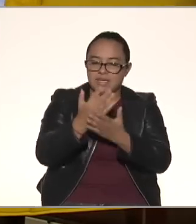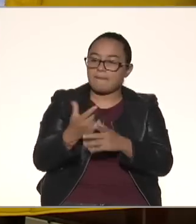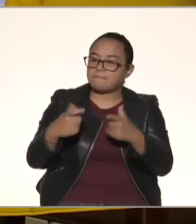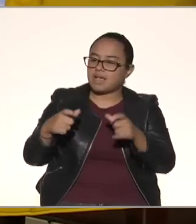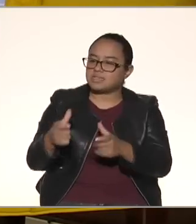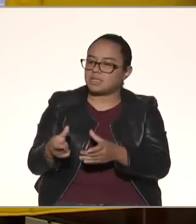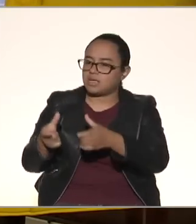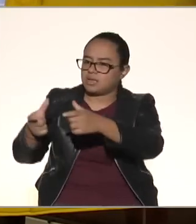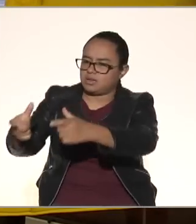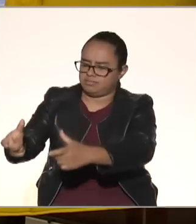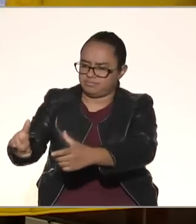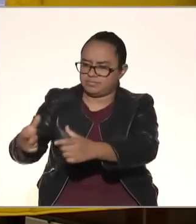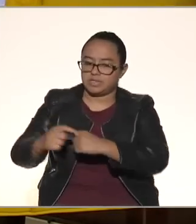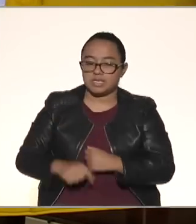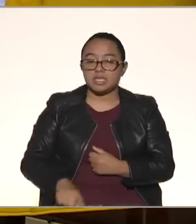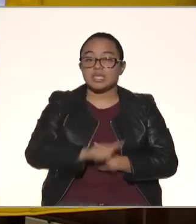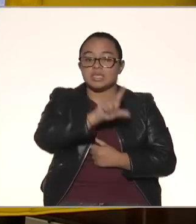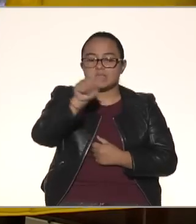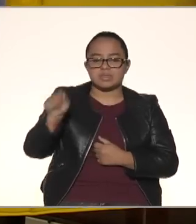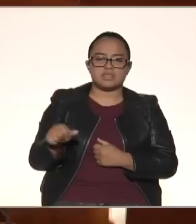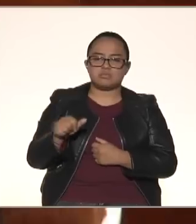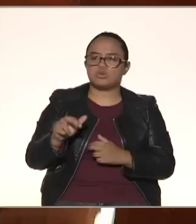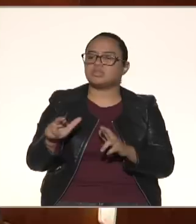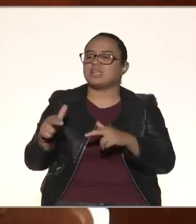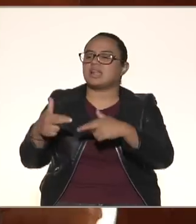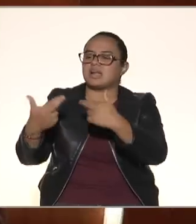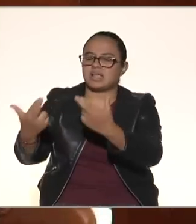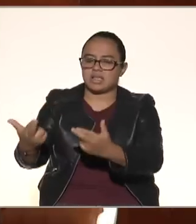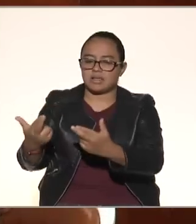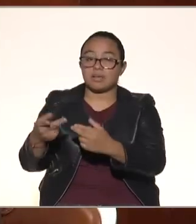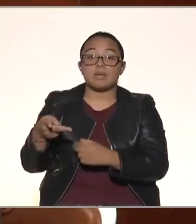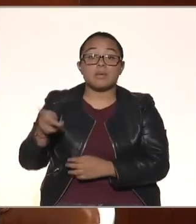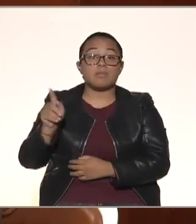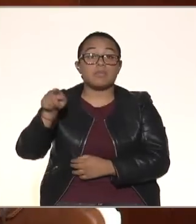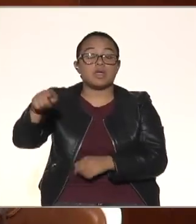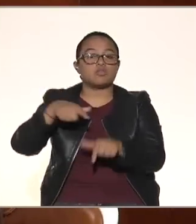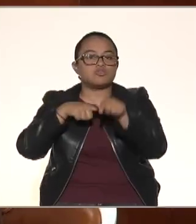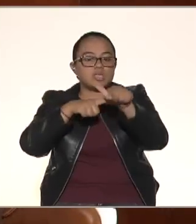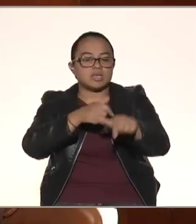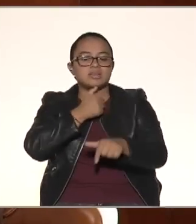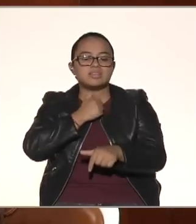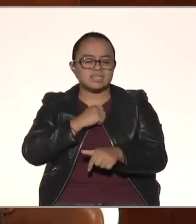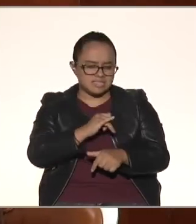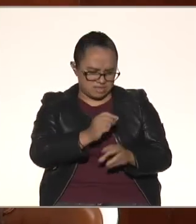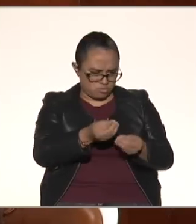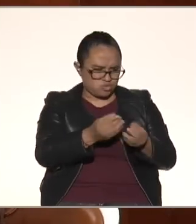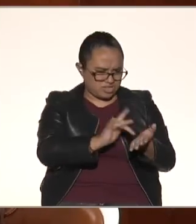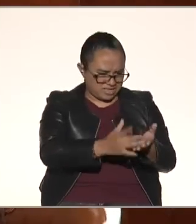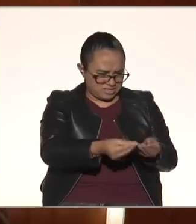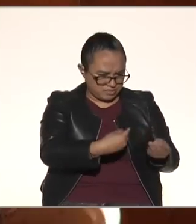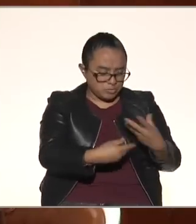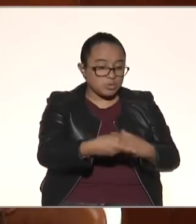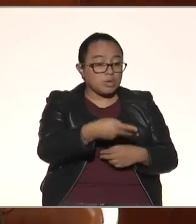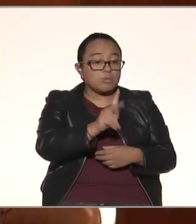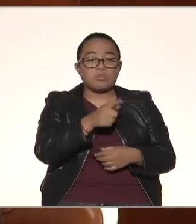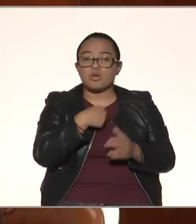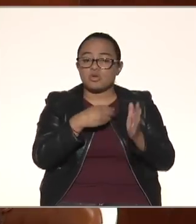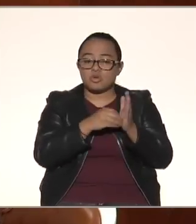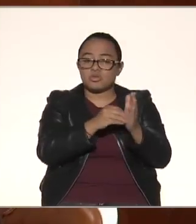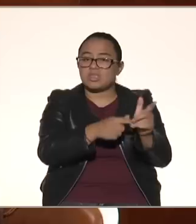pastelito. Y luego le traigo un regalito, pero va a seguir con sed, va a decir, pues muchísimas gracias, pero yo sigo con mucha sed.